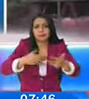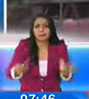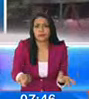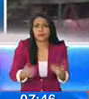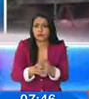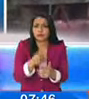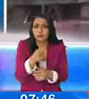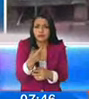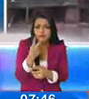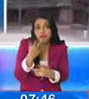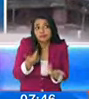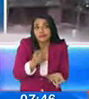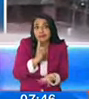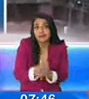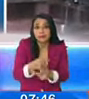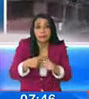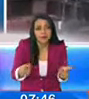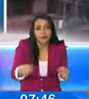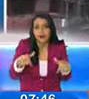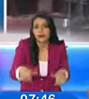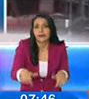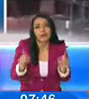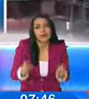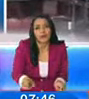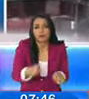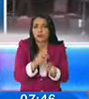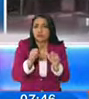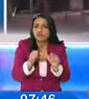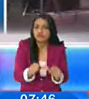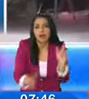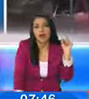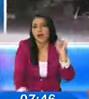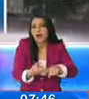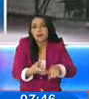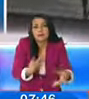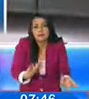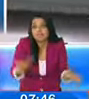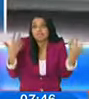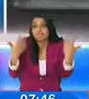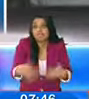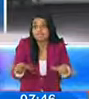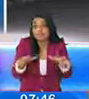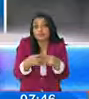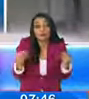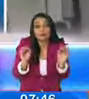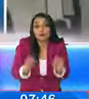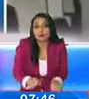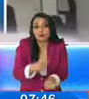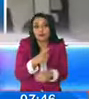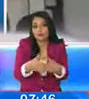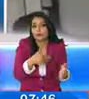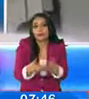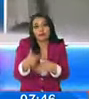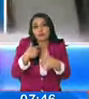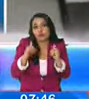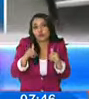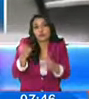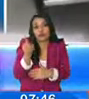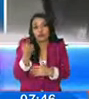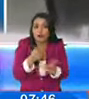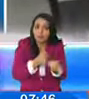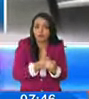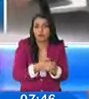pues todavía no se vive, ¿no? Pero las voy a tener que vivir aquí, pienso estar yo hasta que esto se logre, ¿no? Y pues esperando